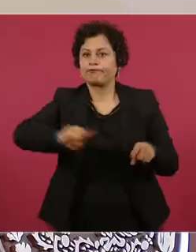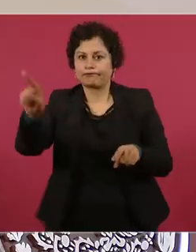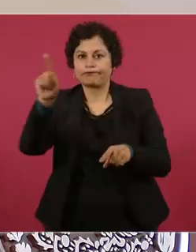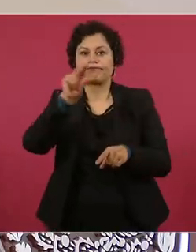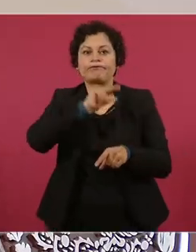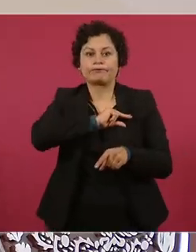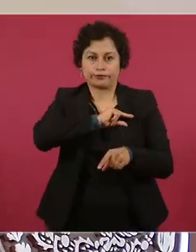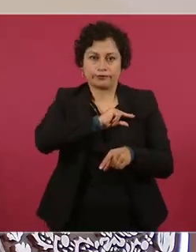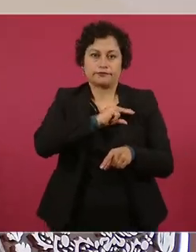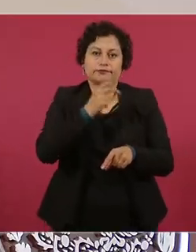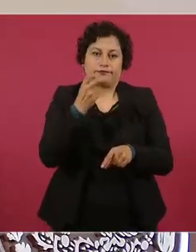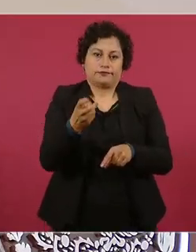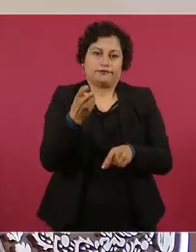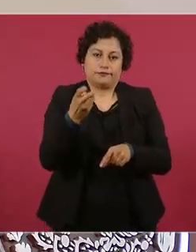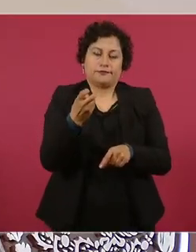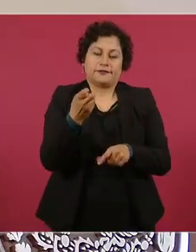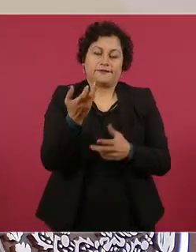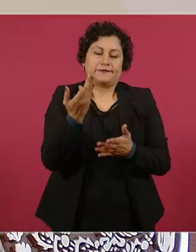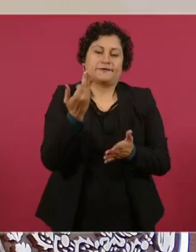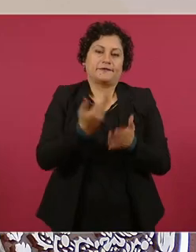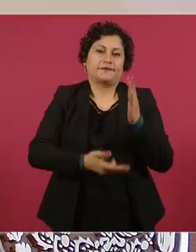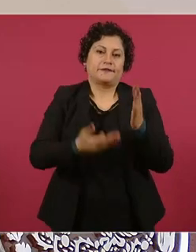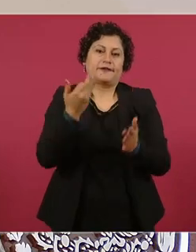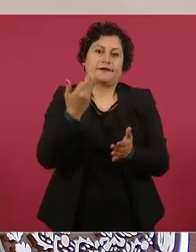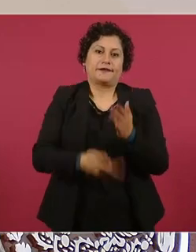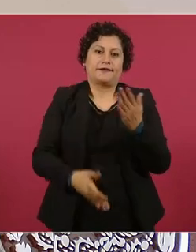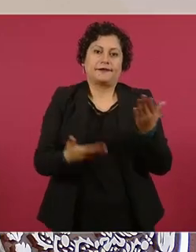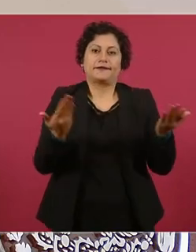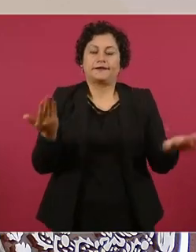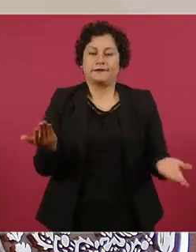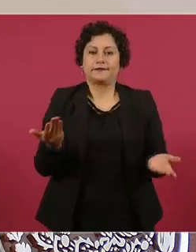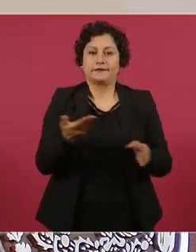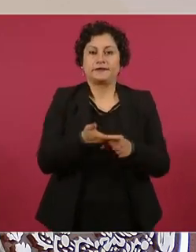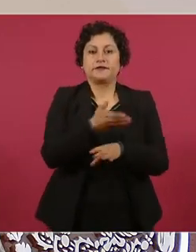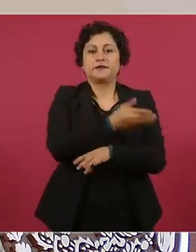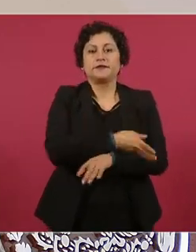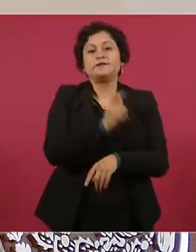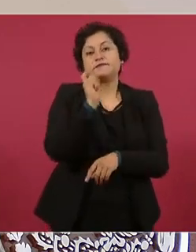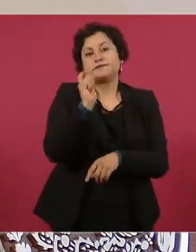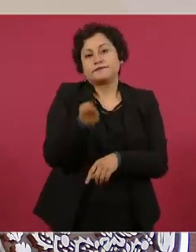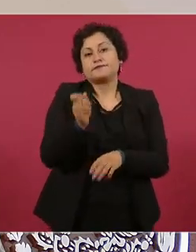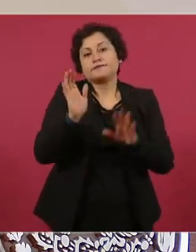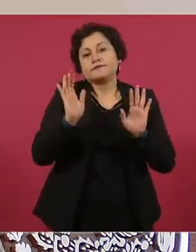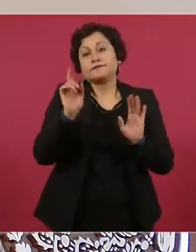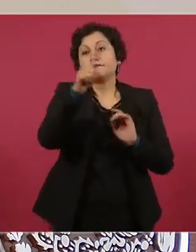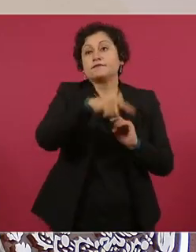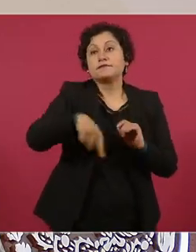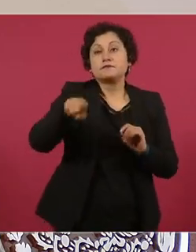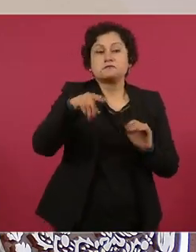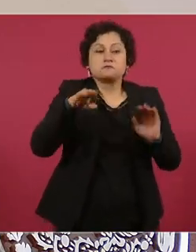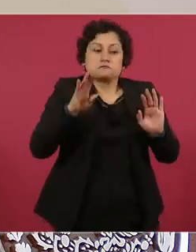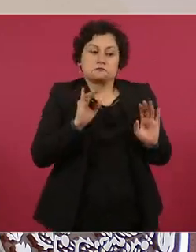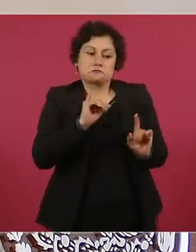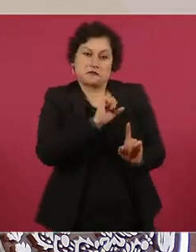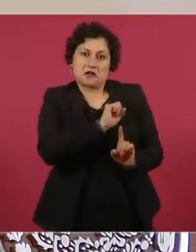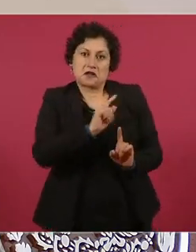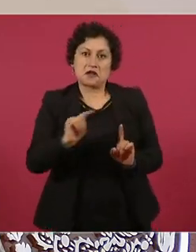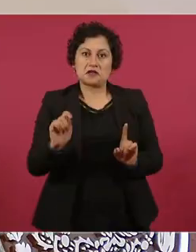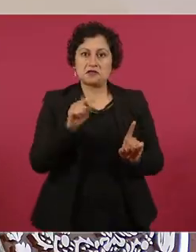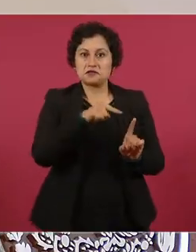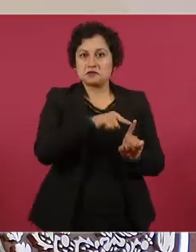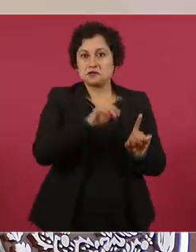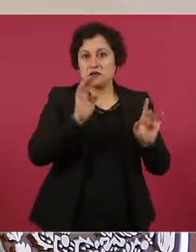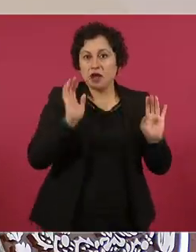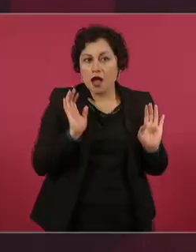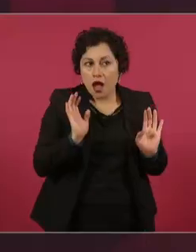aunque todos los trabajadores del Estado pensábamos que ese servicio pues era del